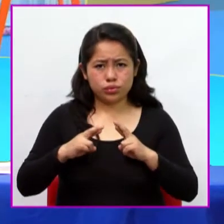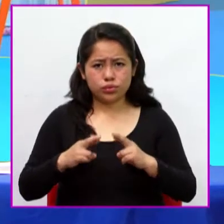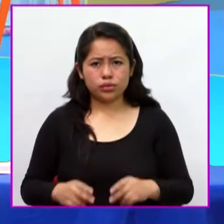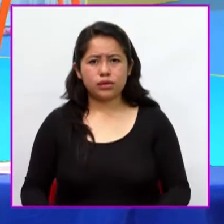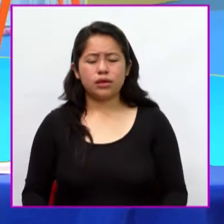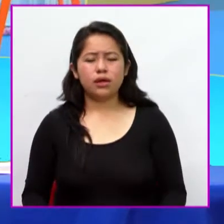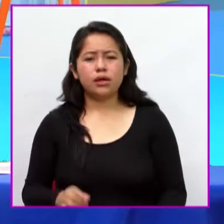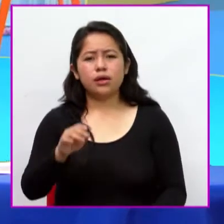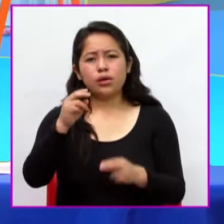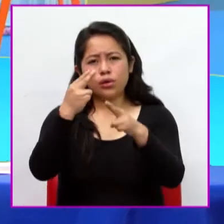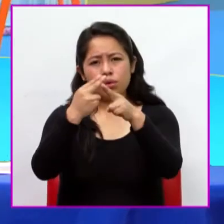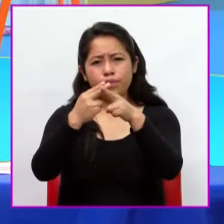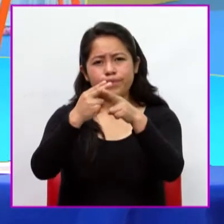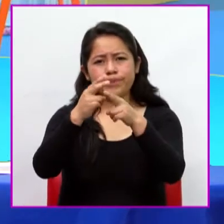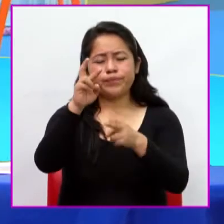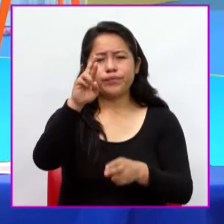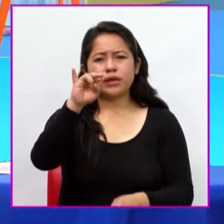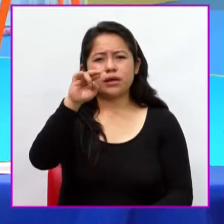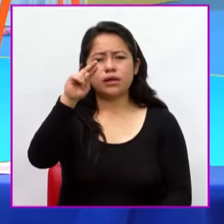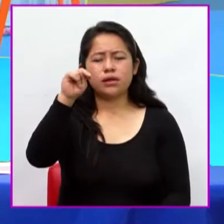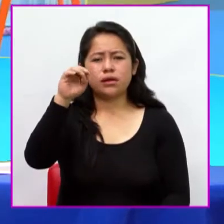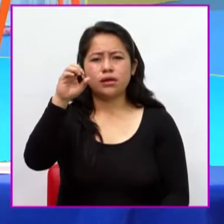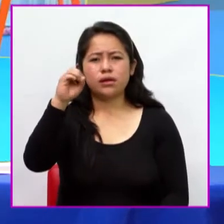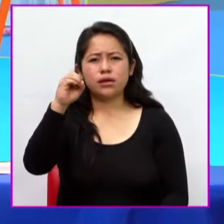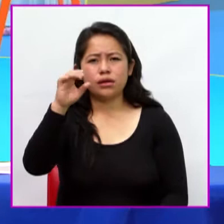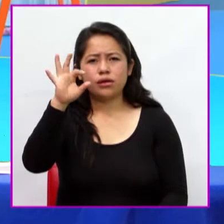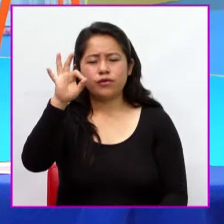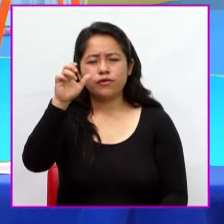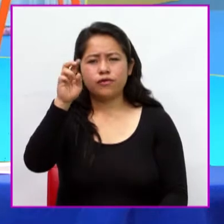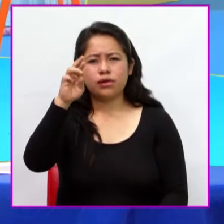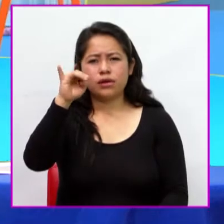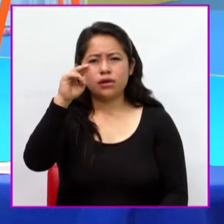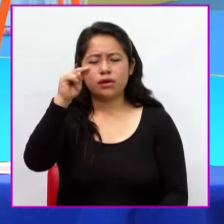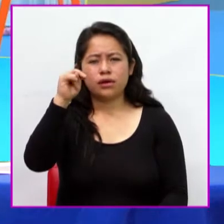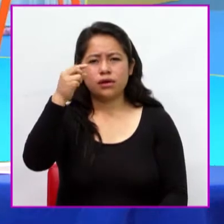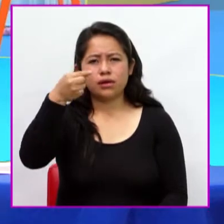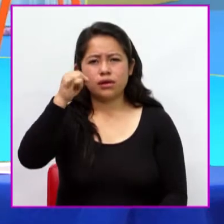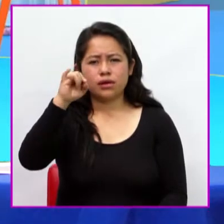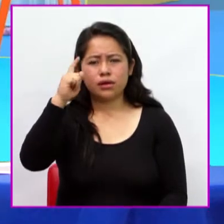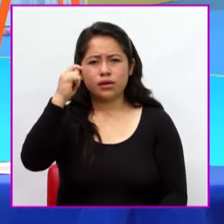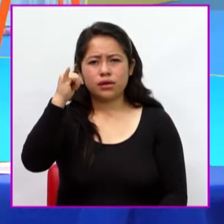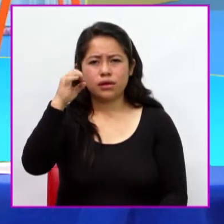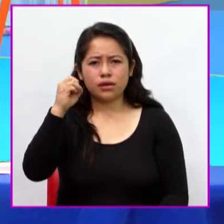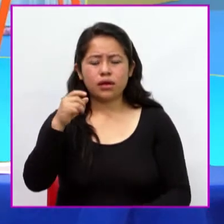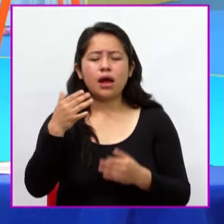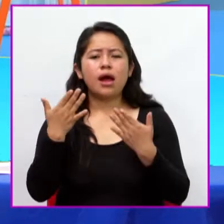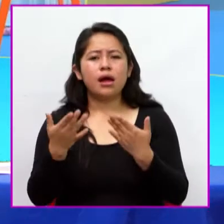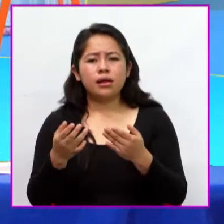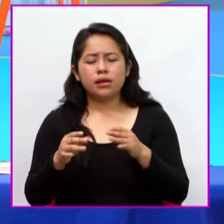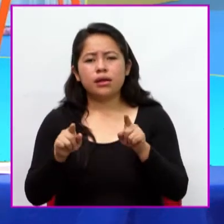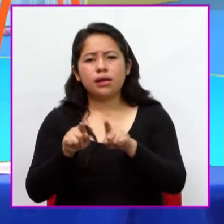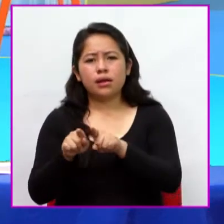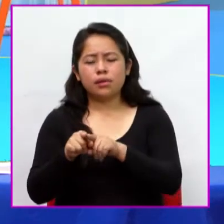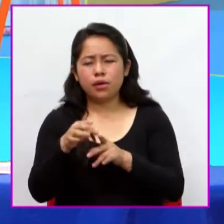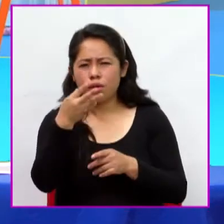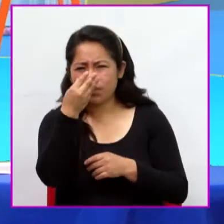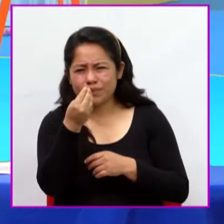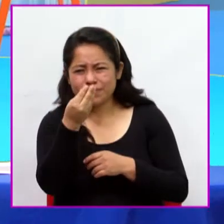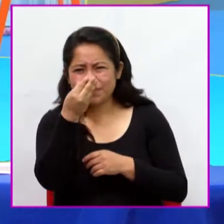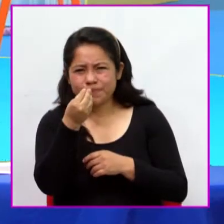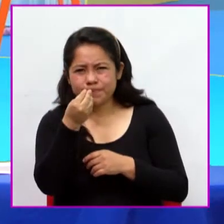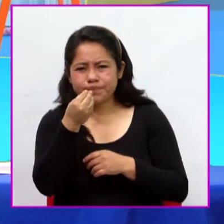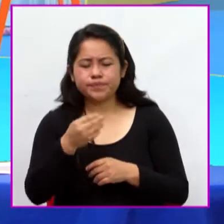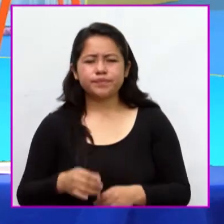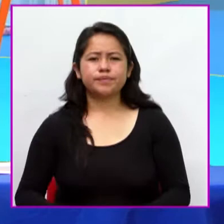la rinofaringitis aguda o resfrío común, el cual se caracteriza por la congestión